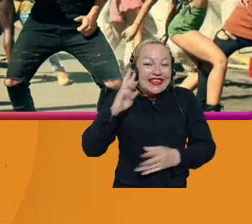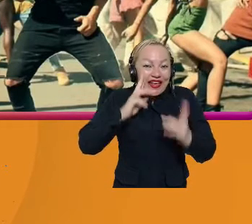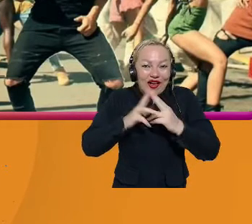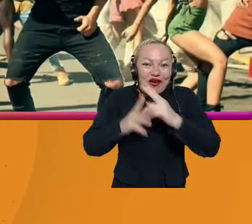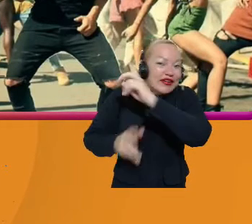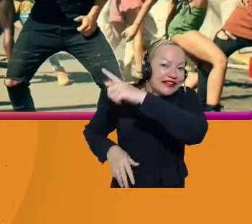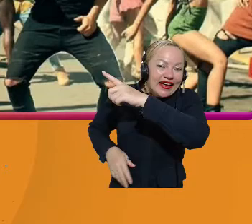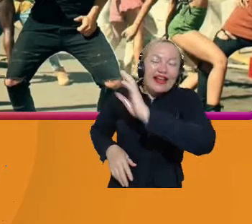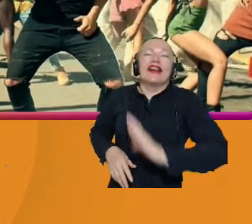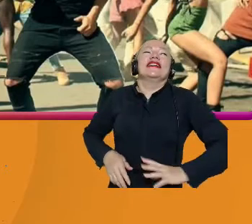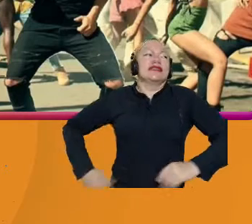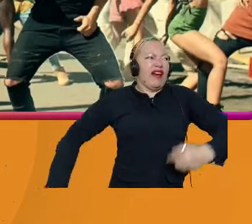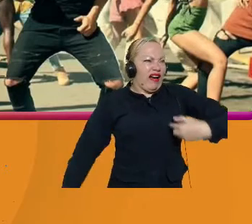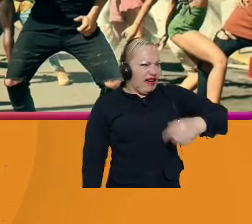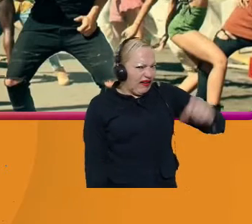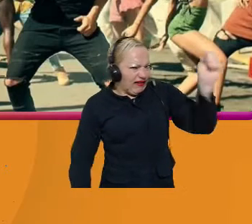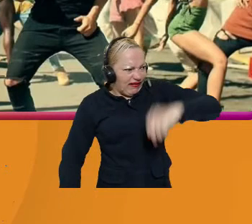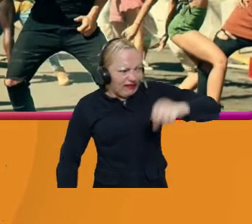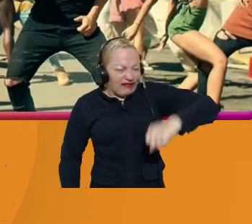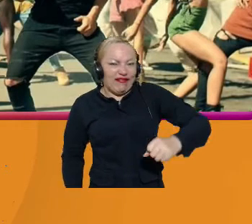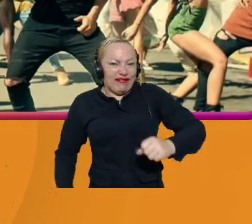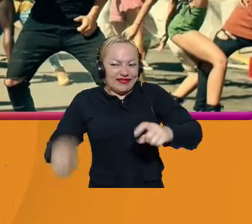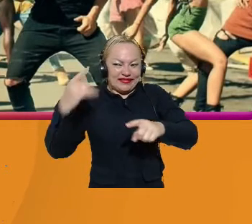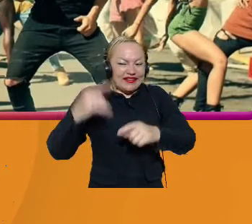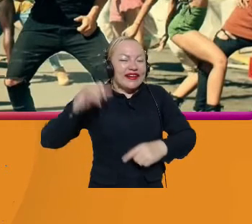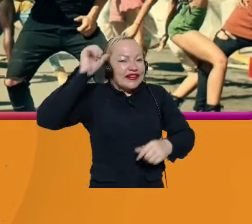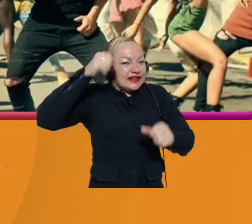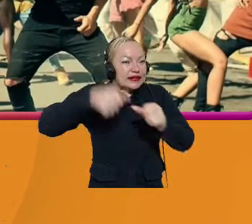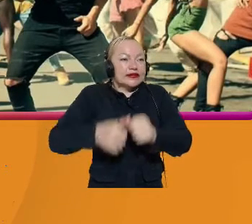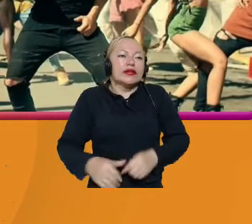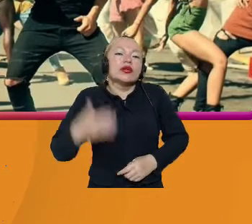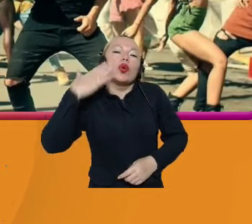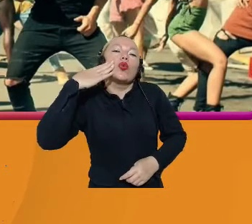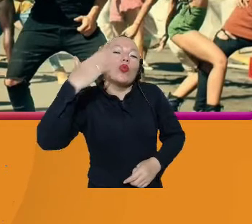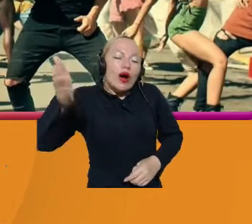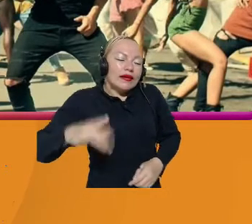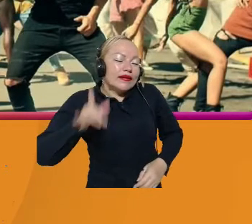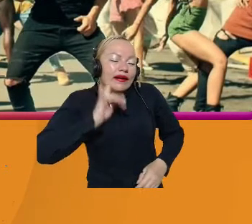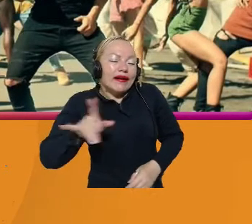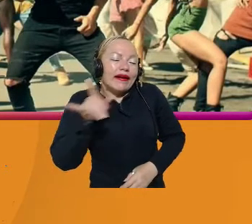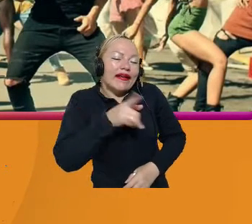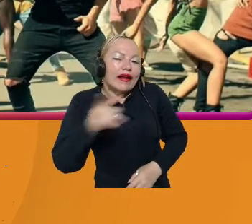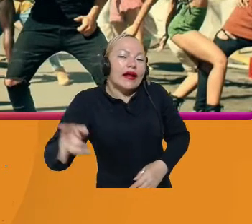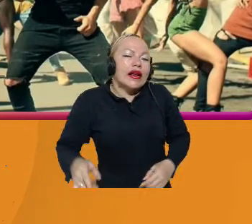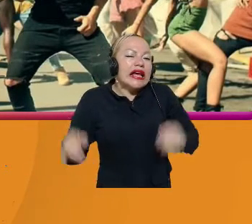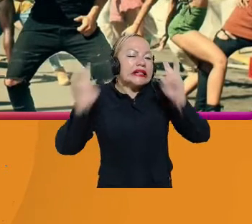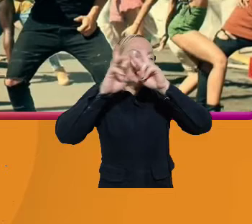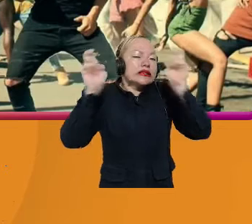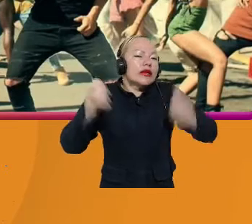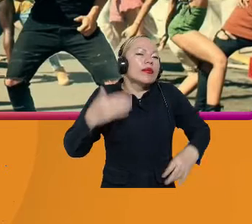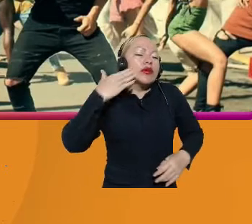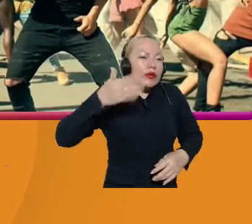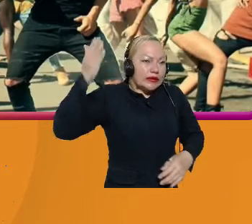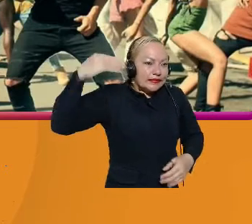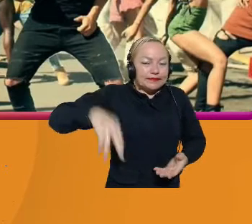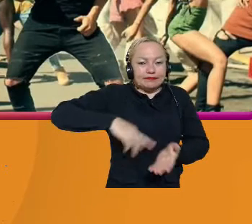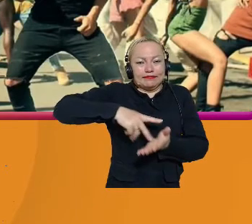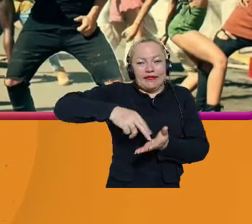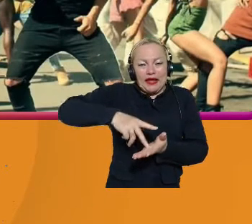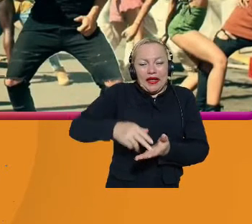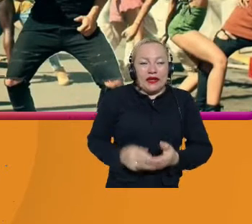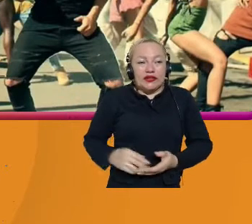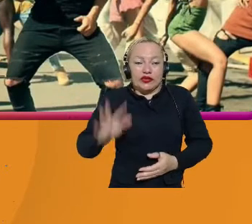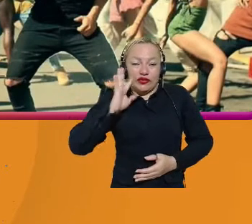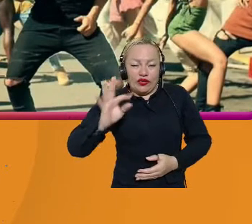Ah, con el Adormir, con el Adormir juntitos y más. Pero ¿de cuándo es esas canciones? ¿De cuándo son? Merengue que sea éxito en